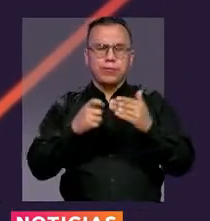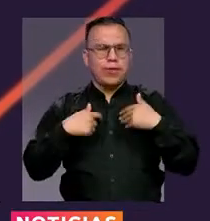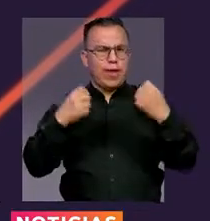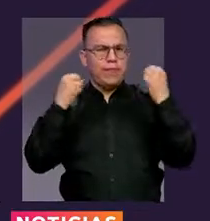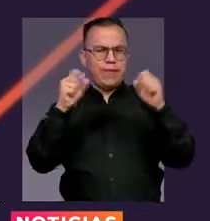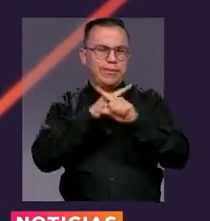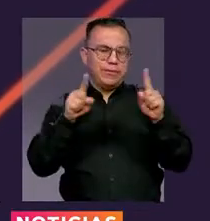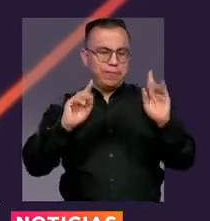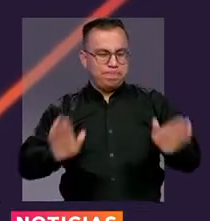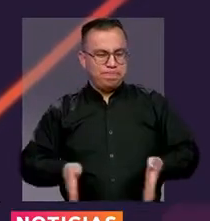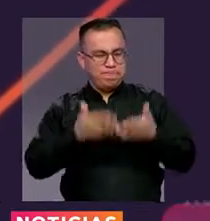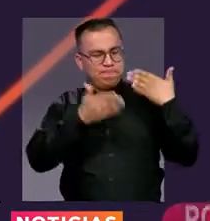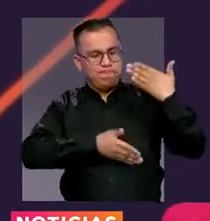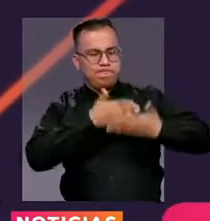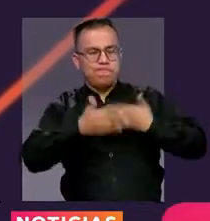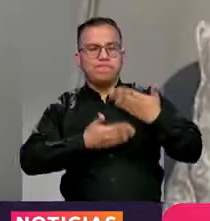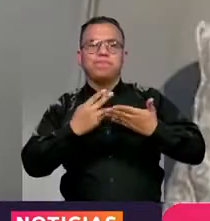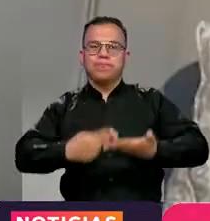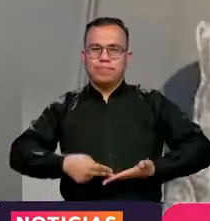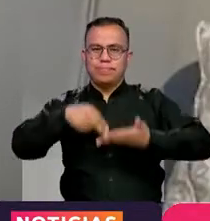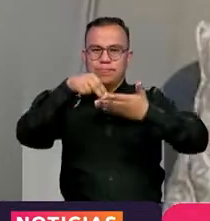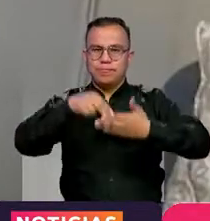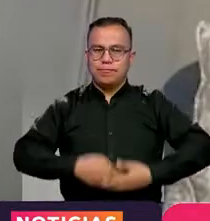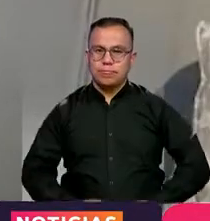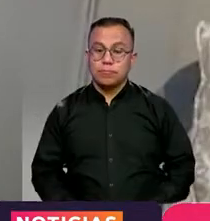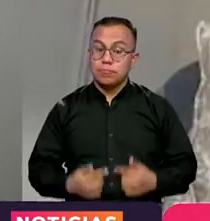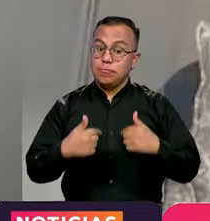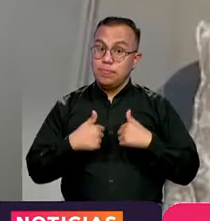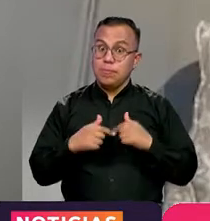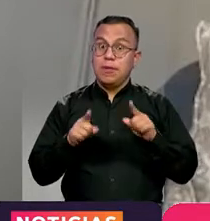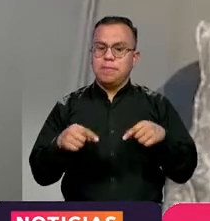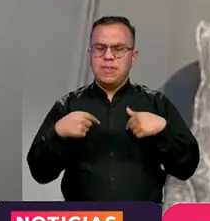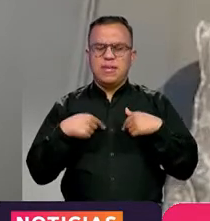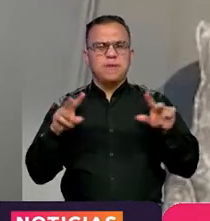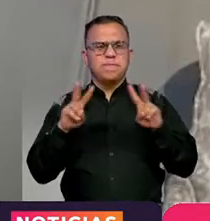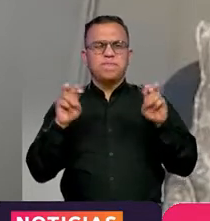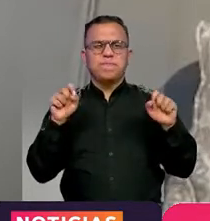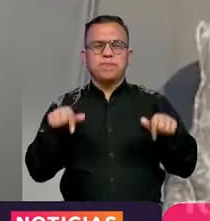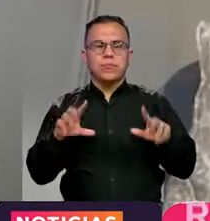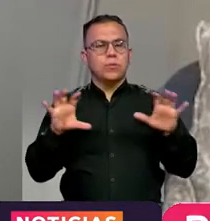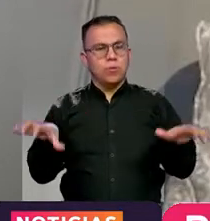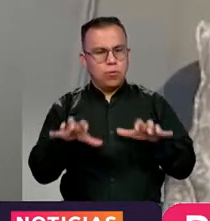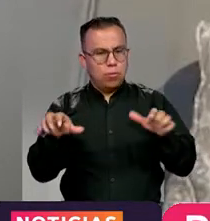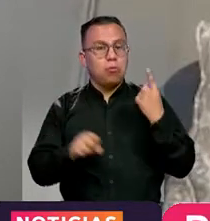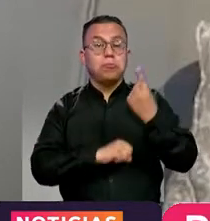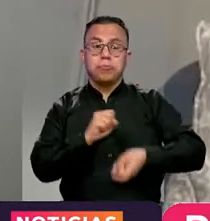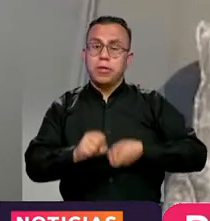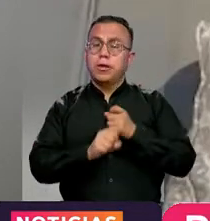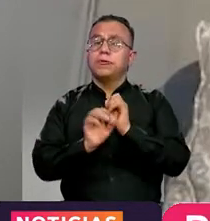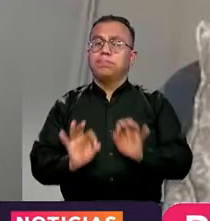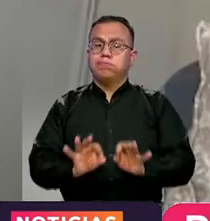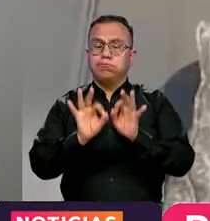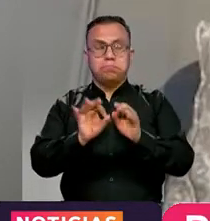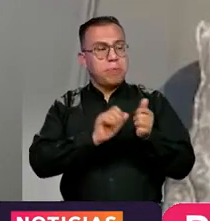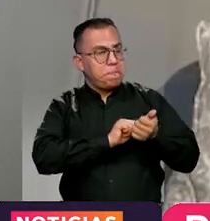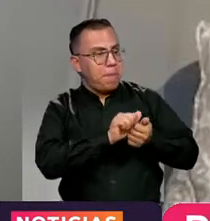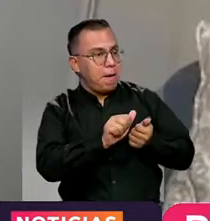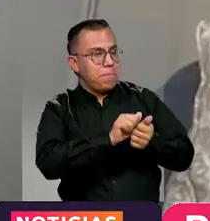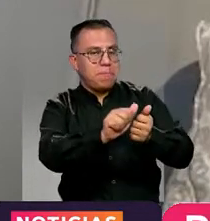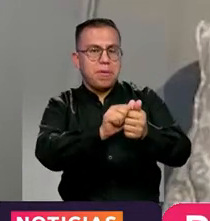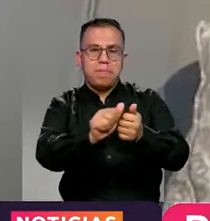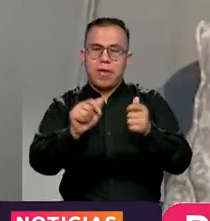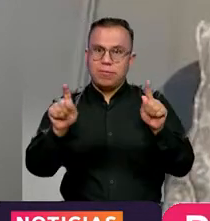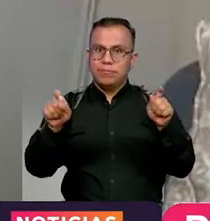prisa, la recuperación va por buen camino. Para mí ha sido un año bueno, he clasificado,